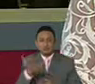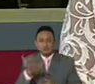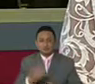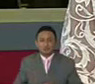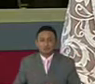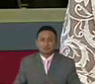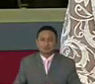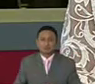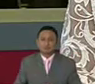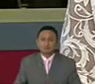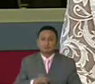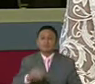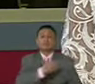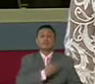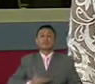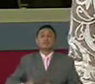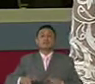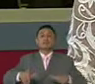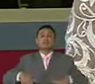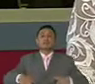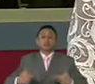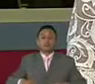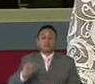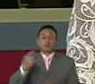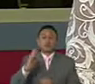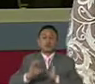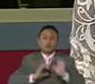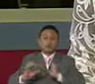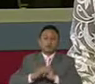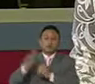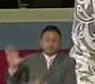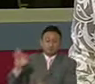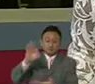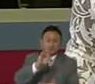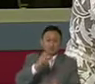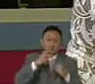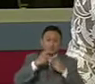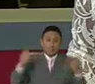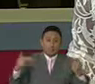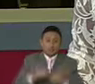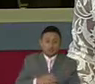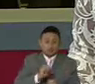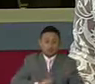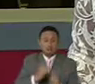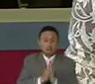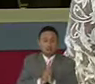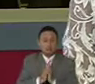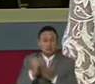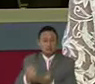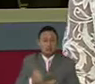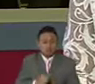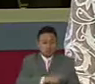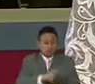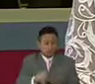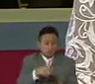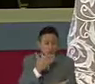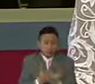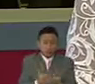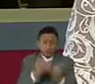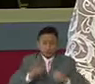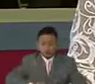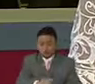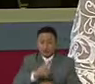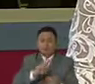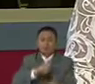El presidente de la República, Lenín Moreno, en su primer conversatorio con representantes de la prensa, pidió colaboración con propuestas que se podrían aplicar